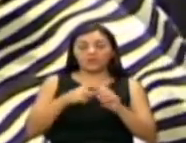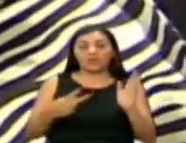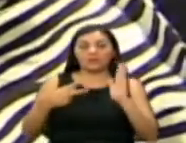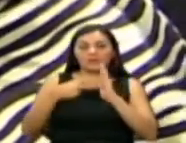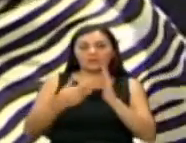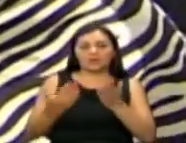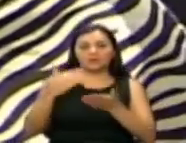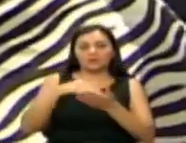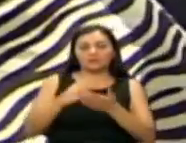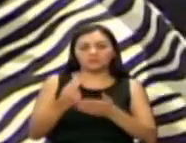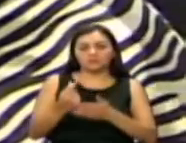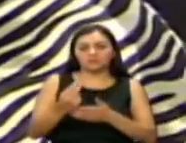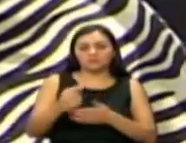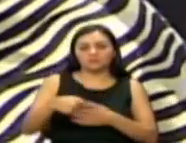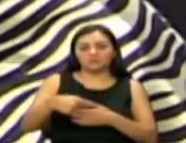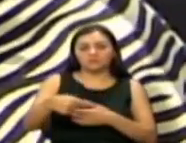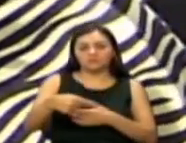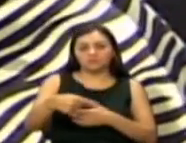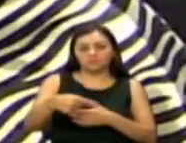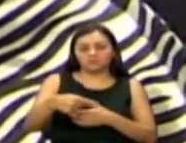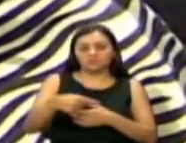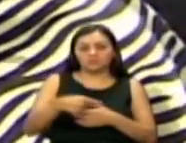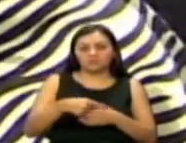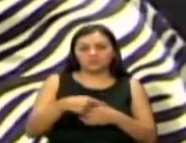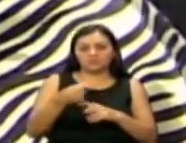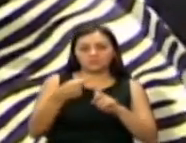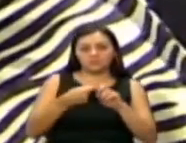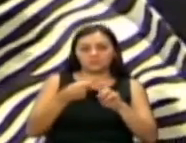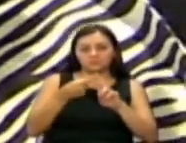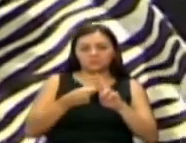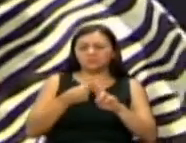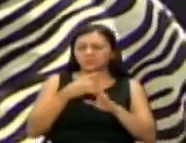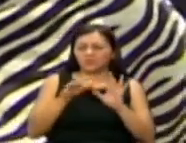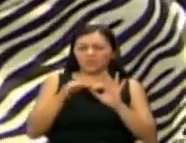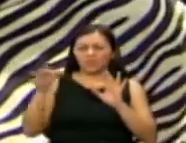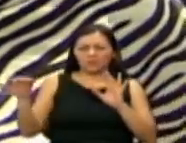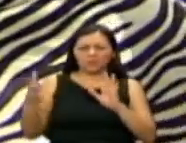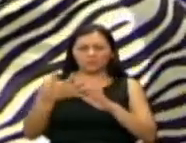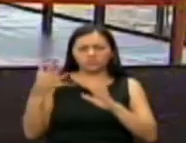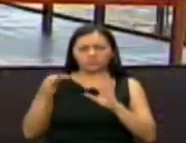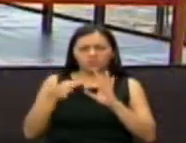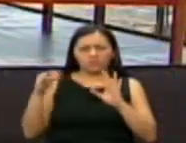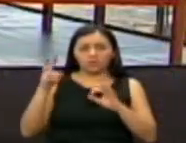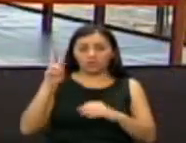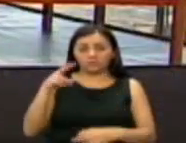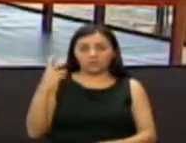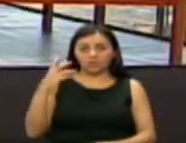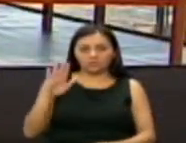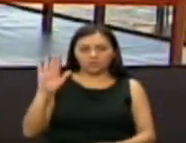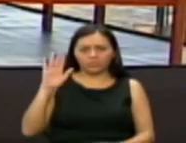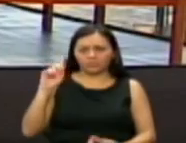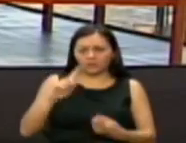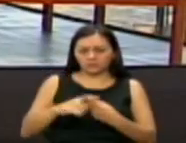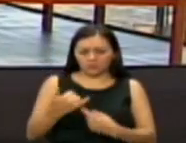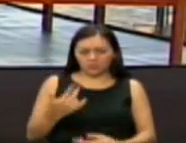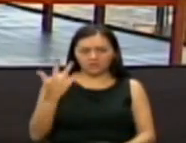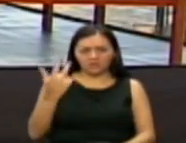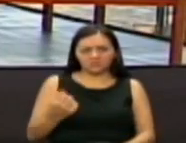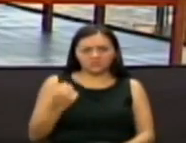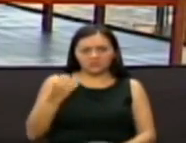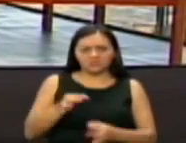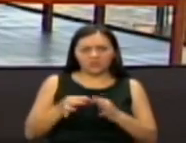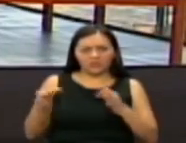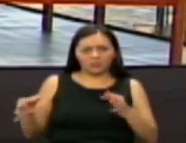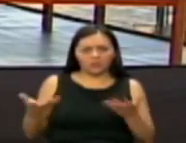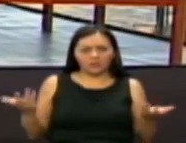de manera inmediata en los próximos meses. En sí, los pero estudios. Se han demorado mucho. Así en el 2012 fue el compromiso. Ya debieron estar acabados